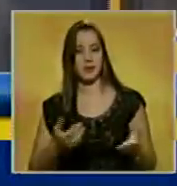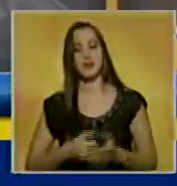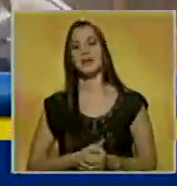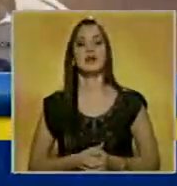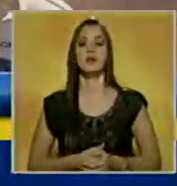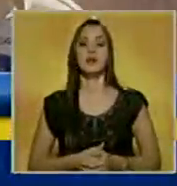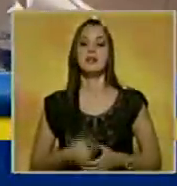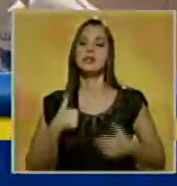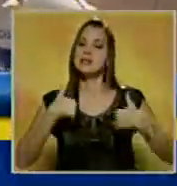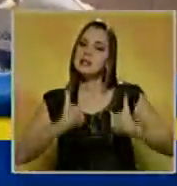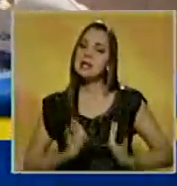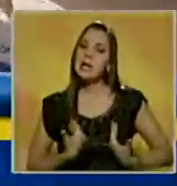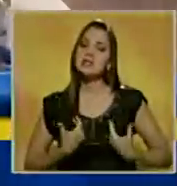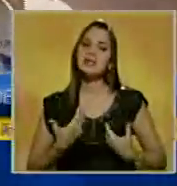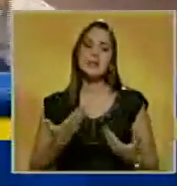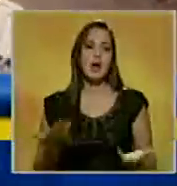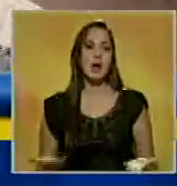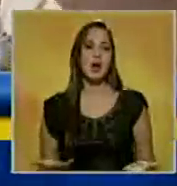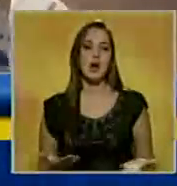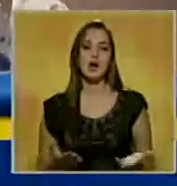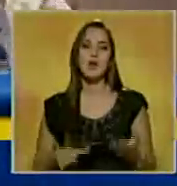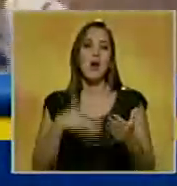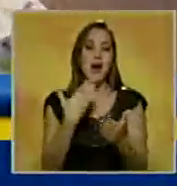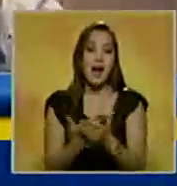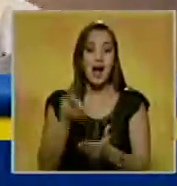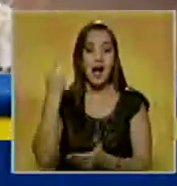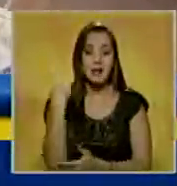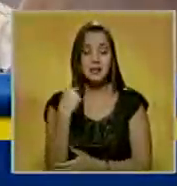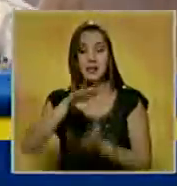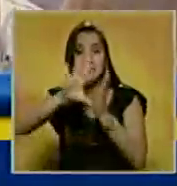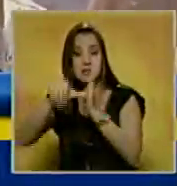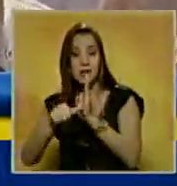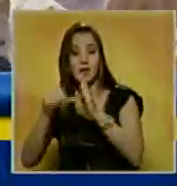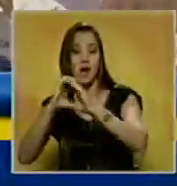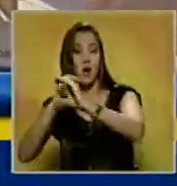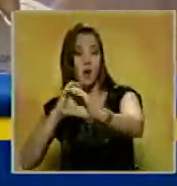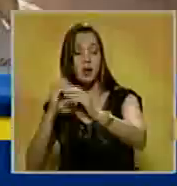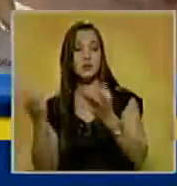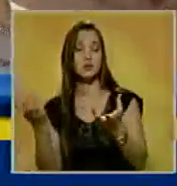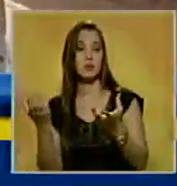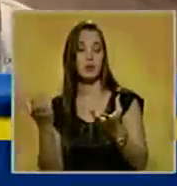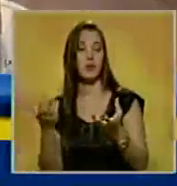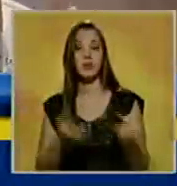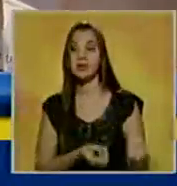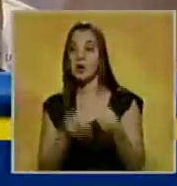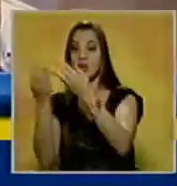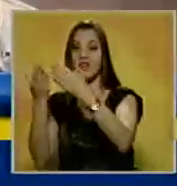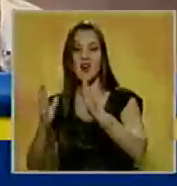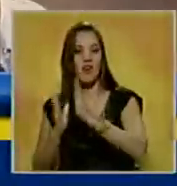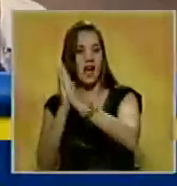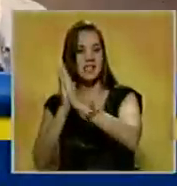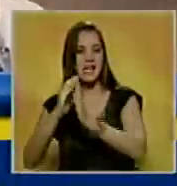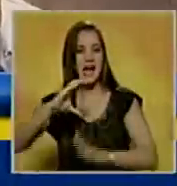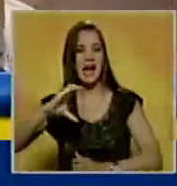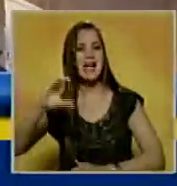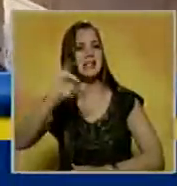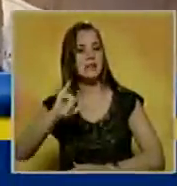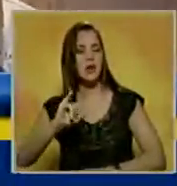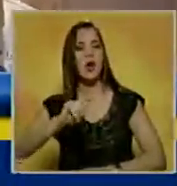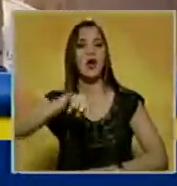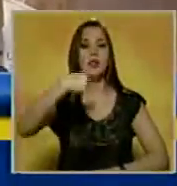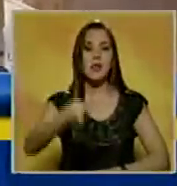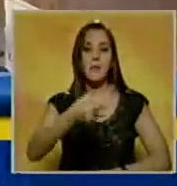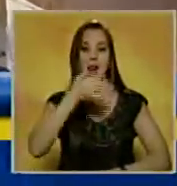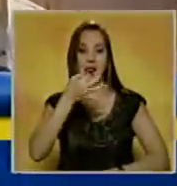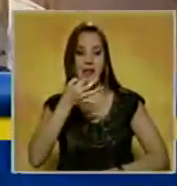Estamos cansados ya. Ayer sellaron un carro en la madrugada. Lo llevaron para San Casimiro. Después en la tarde le